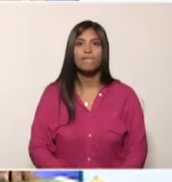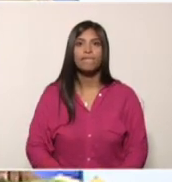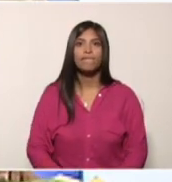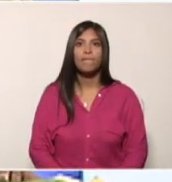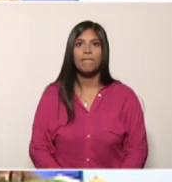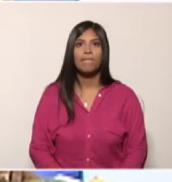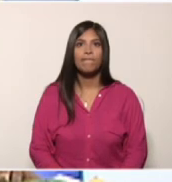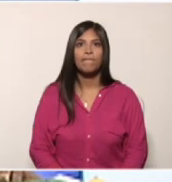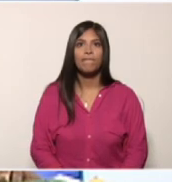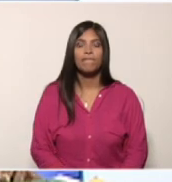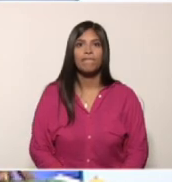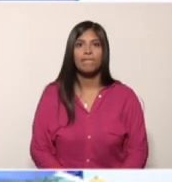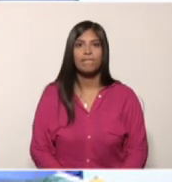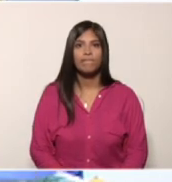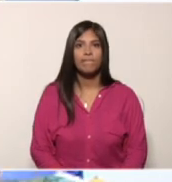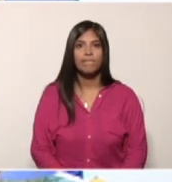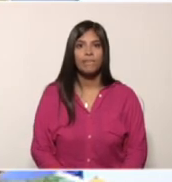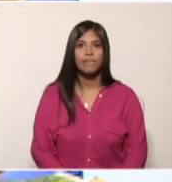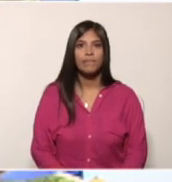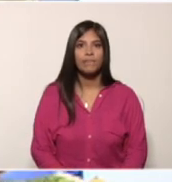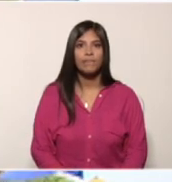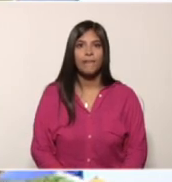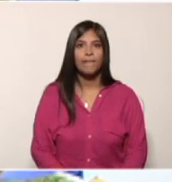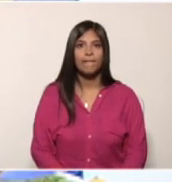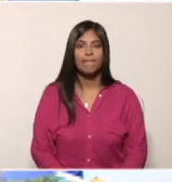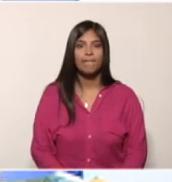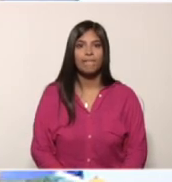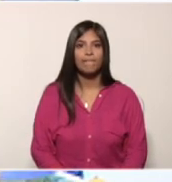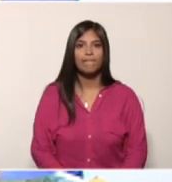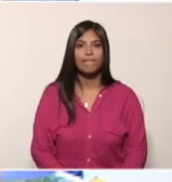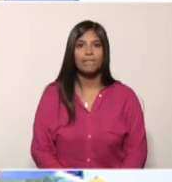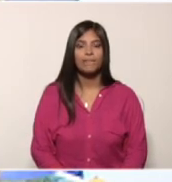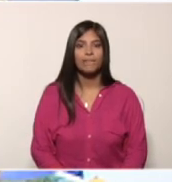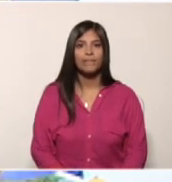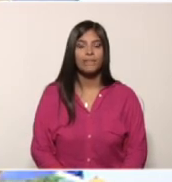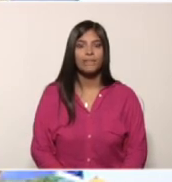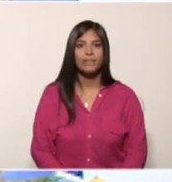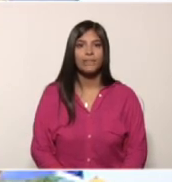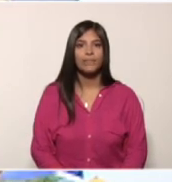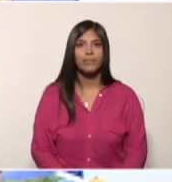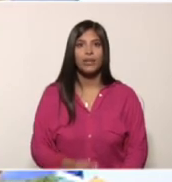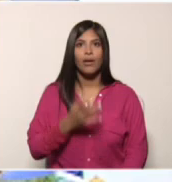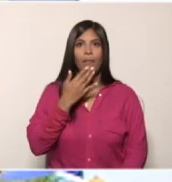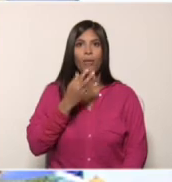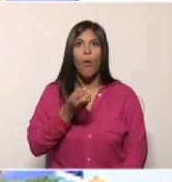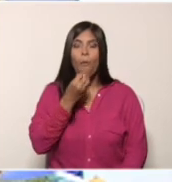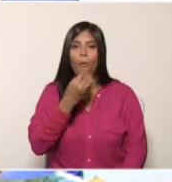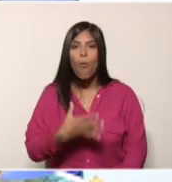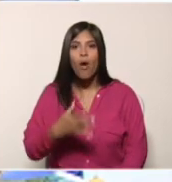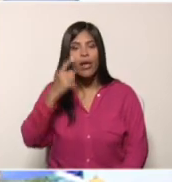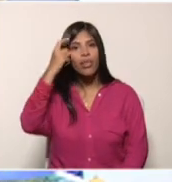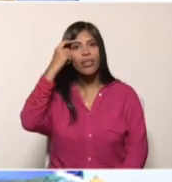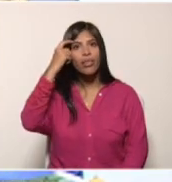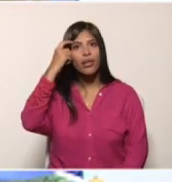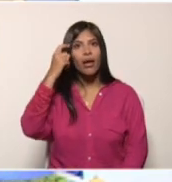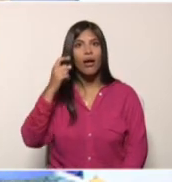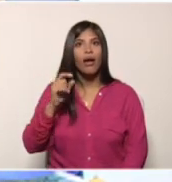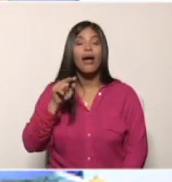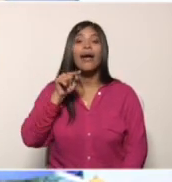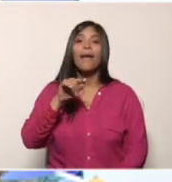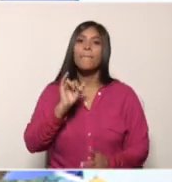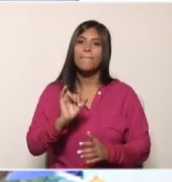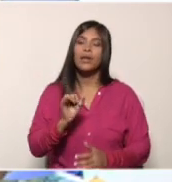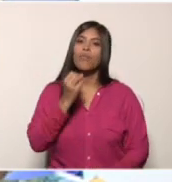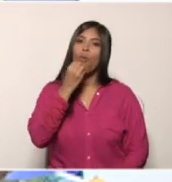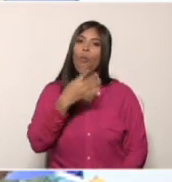rapiditos que se utilizan en el lenguaje de señas. Si ustedes ven estas señas, buenos días, es cuando ellos